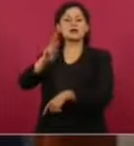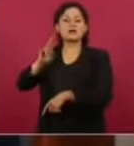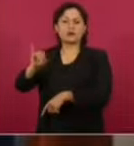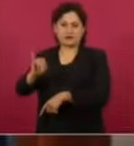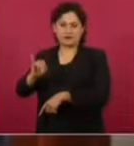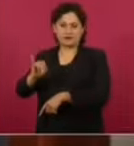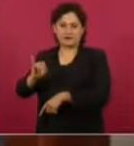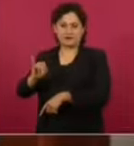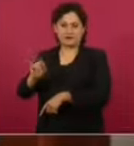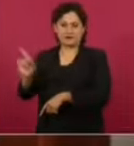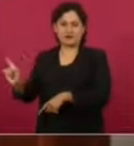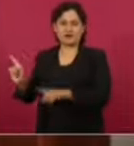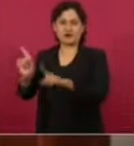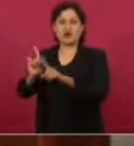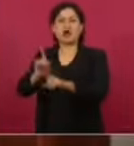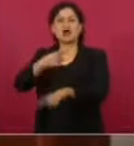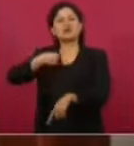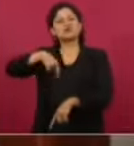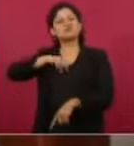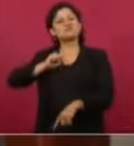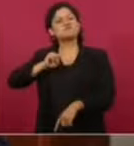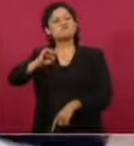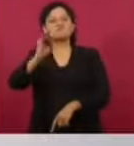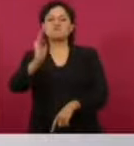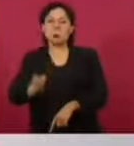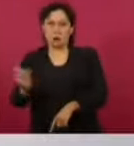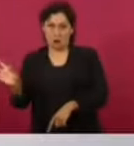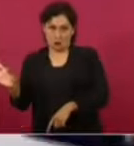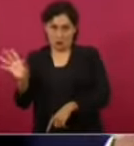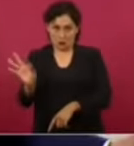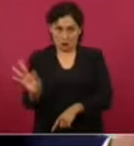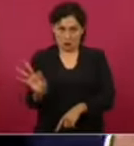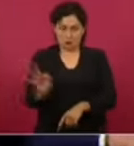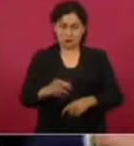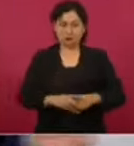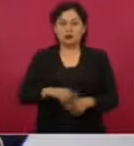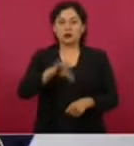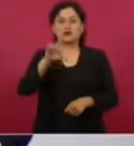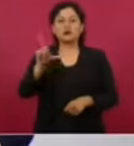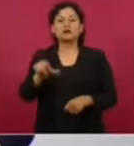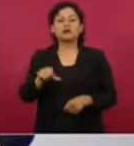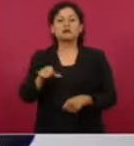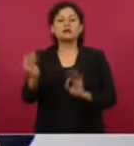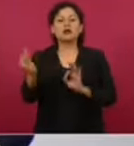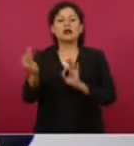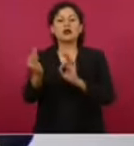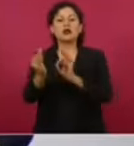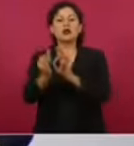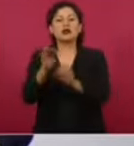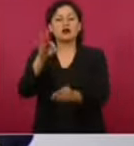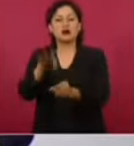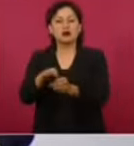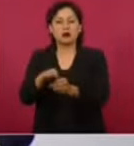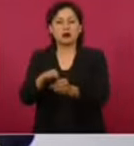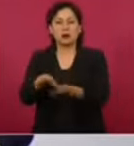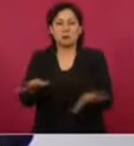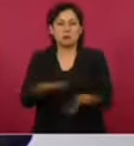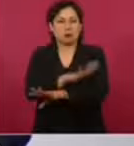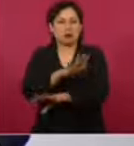a favor y cambió de parecer